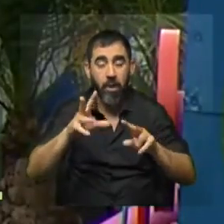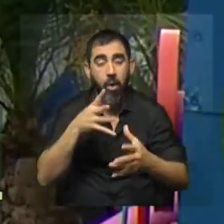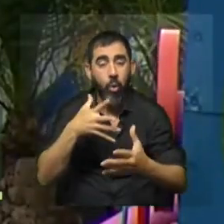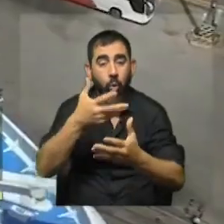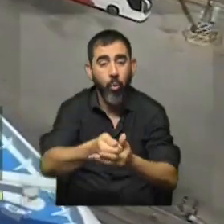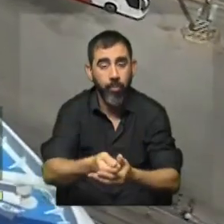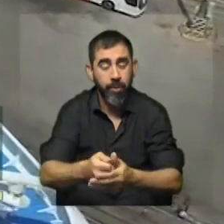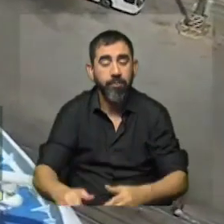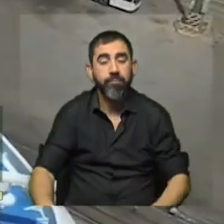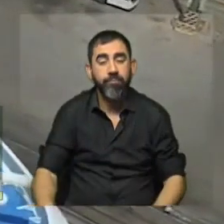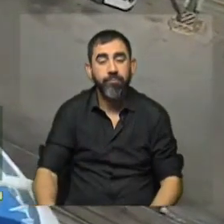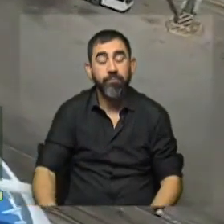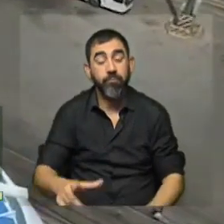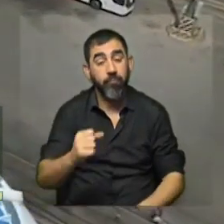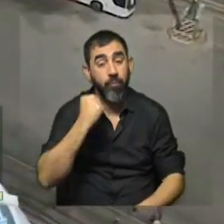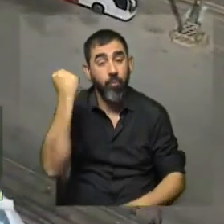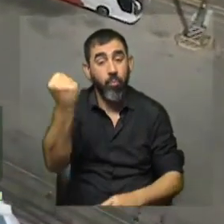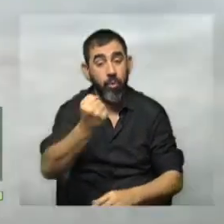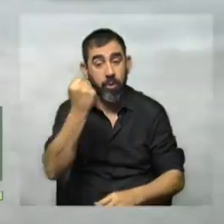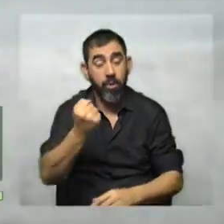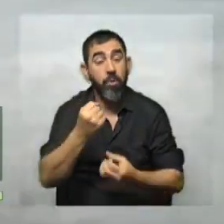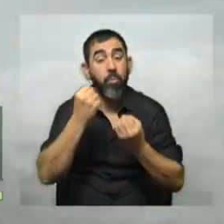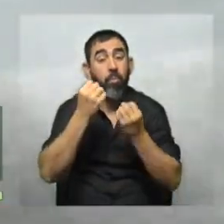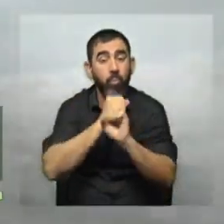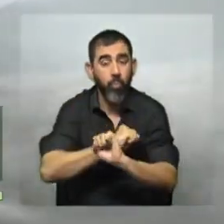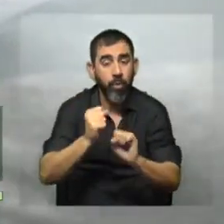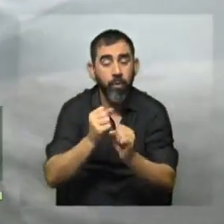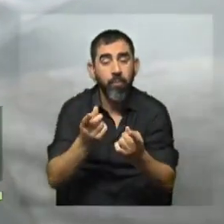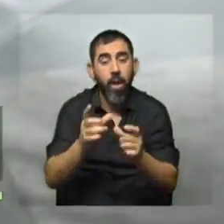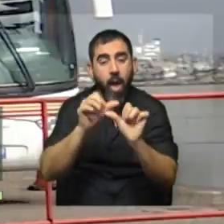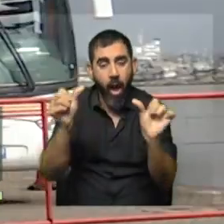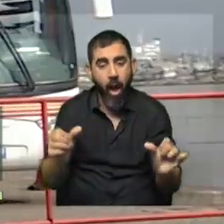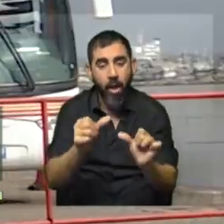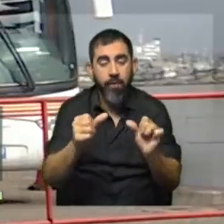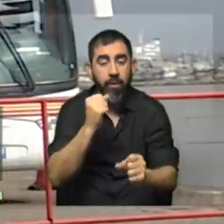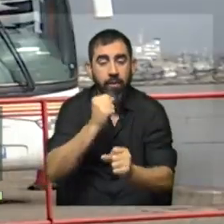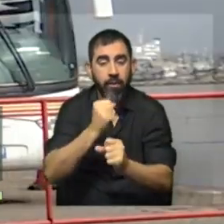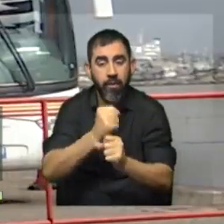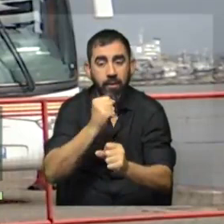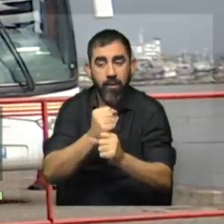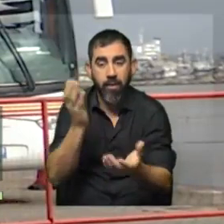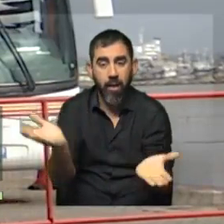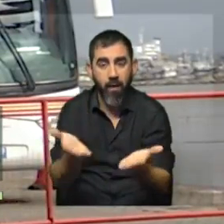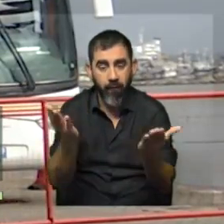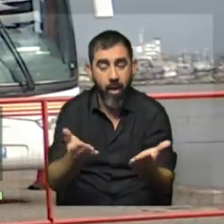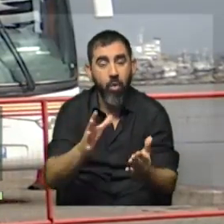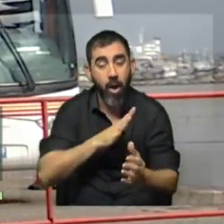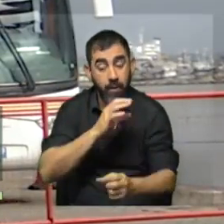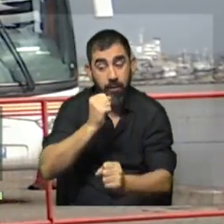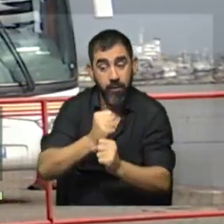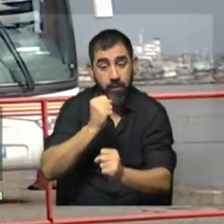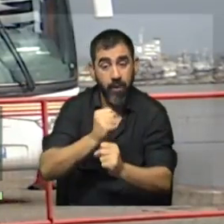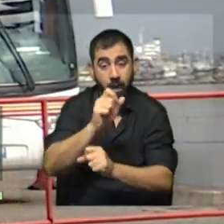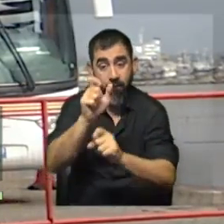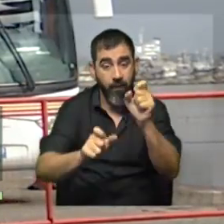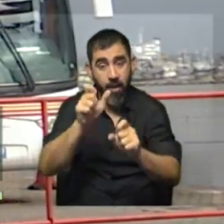compras. Entonces, es muy importante además porque eso permite reactivar una cantidad de fuentes de trabajo, ¿no? Hay una cantidad de fuentes de trabajo